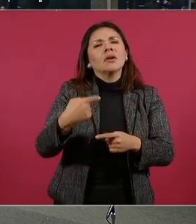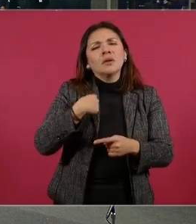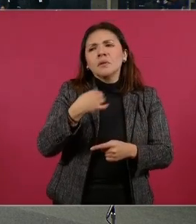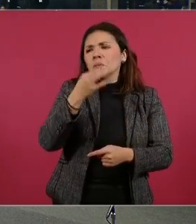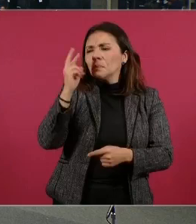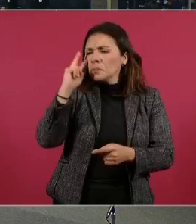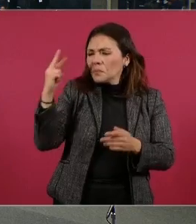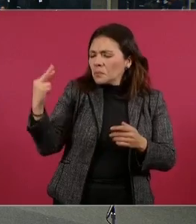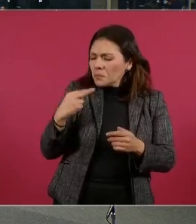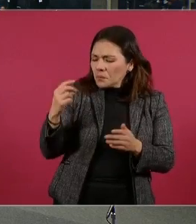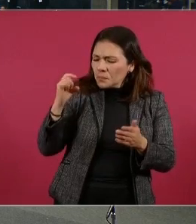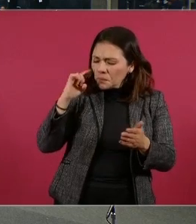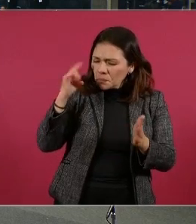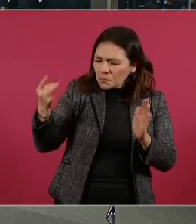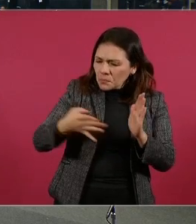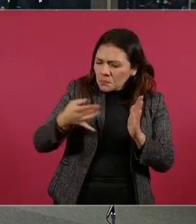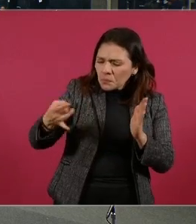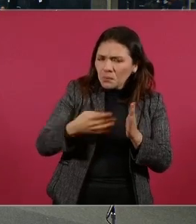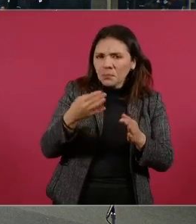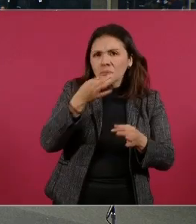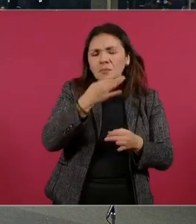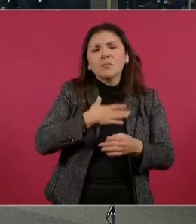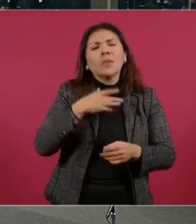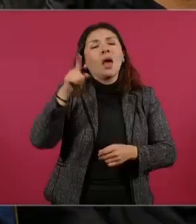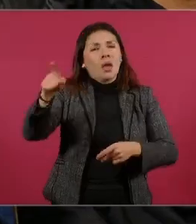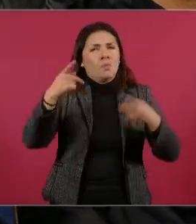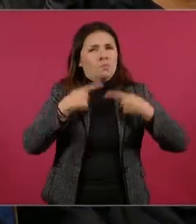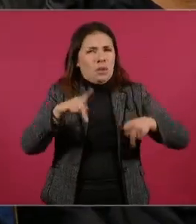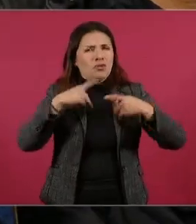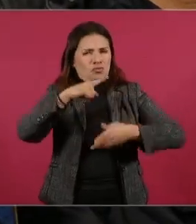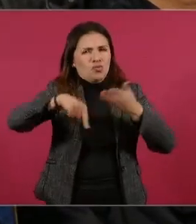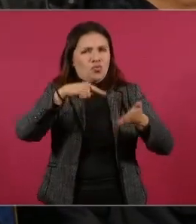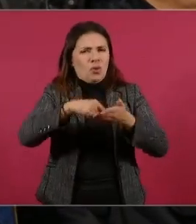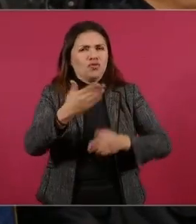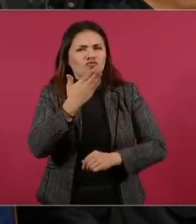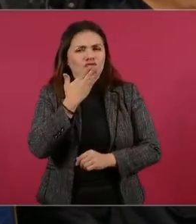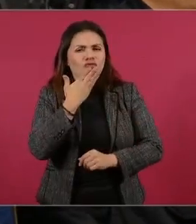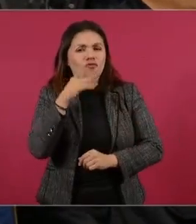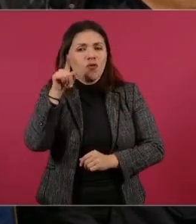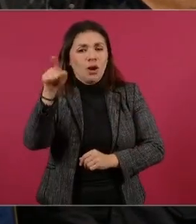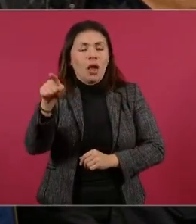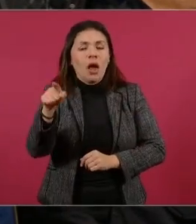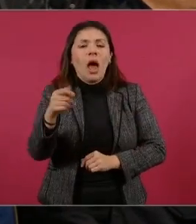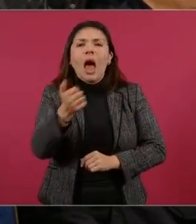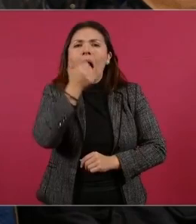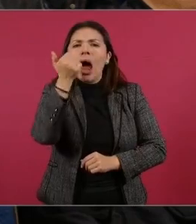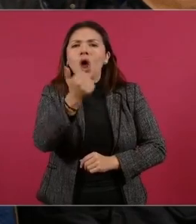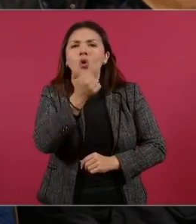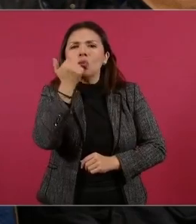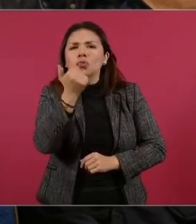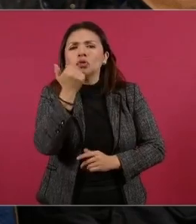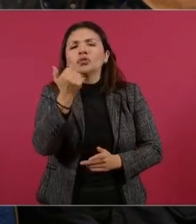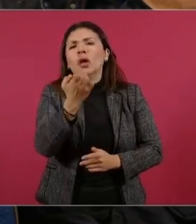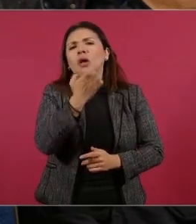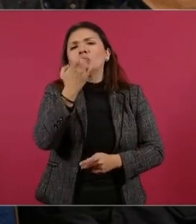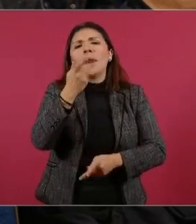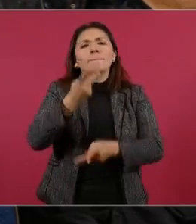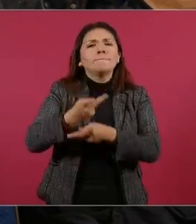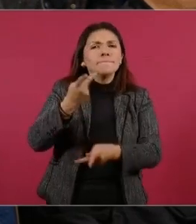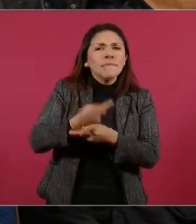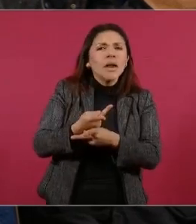Unos reportes de gente que en Sonora por ejemplo estudiantes de